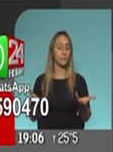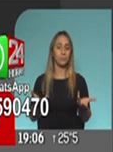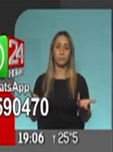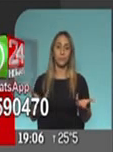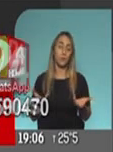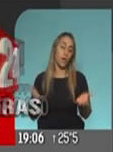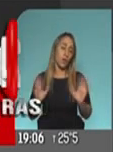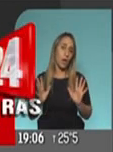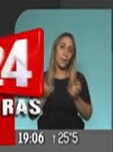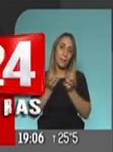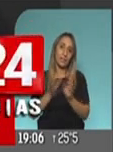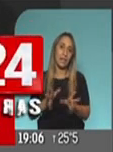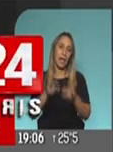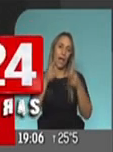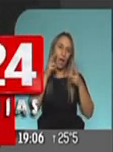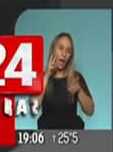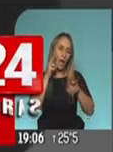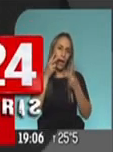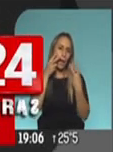bueno, me puse a averiguar